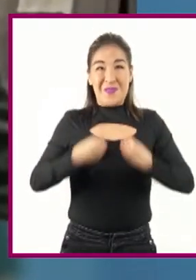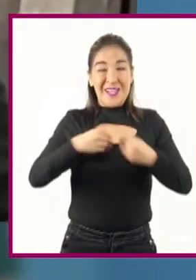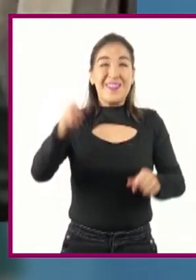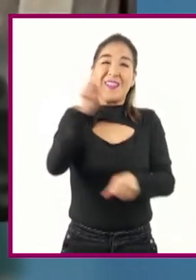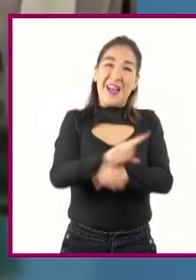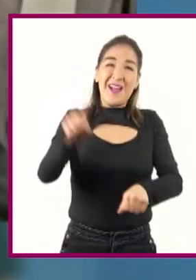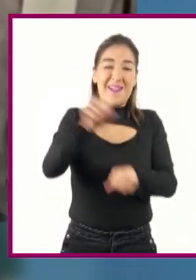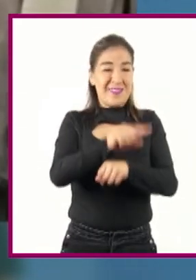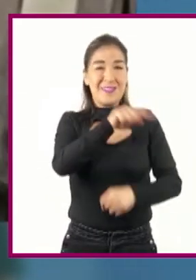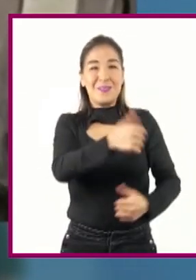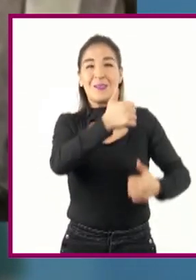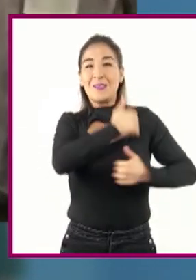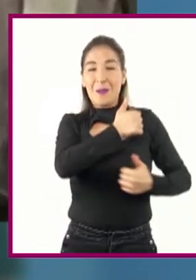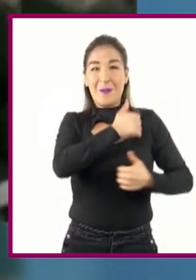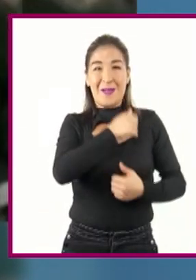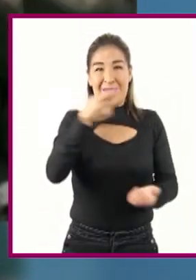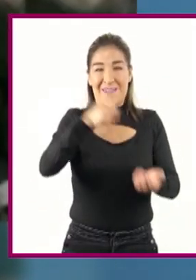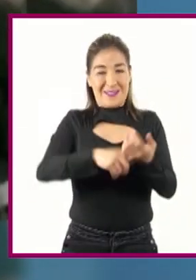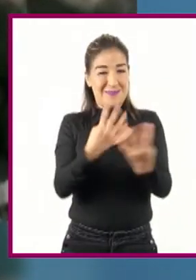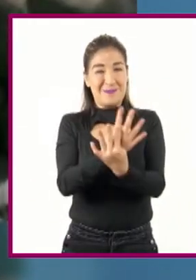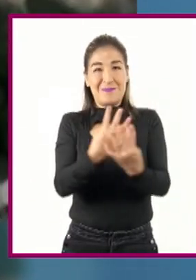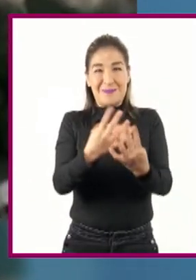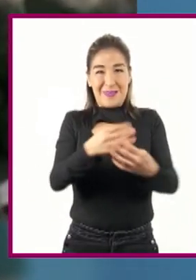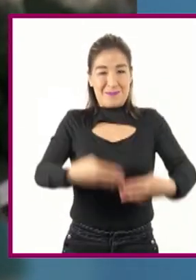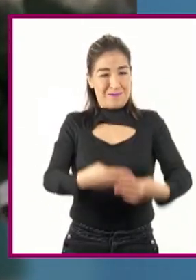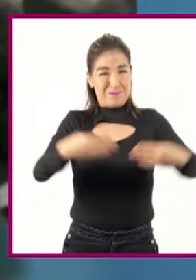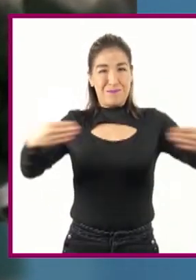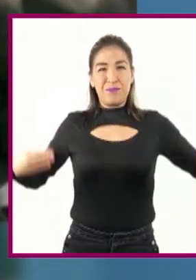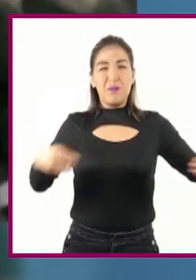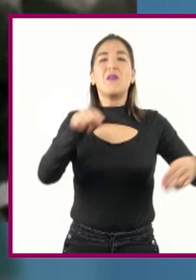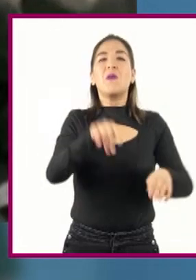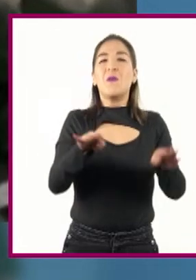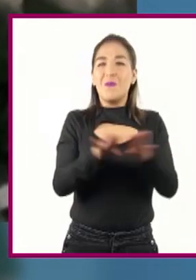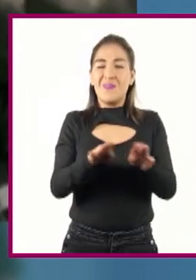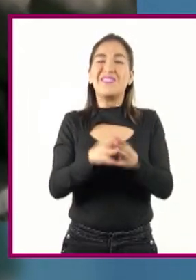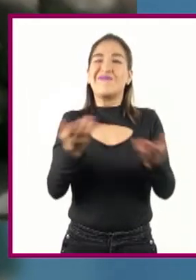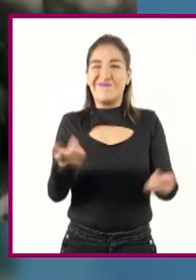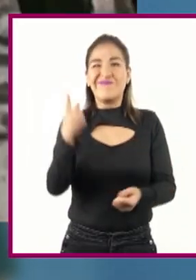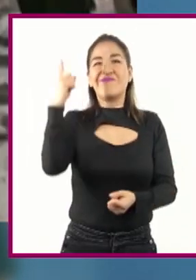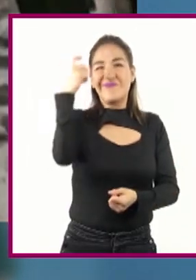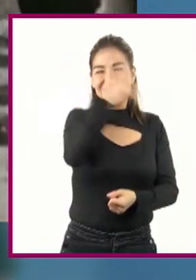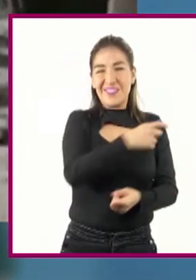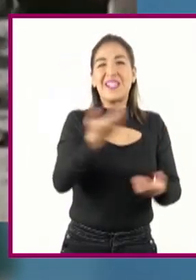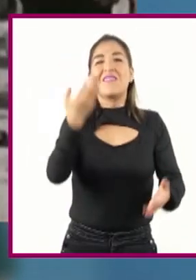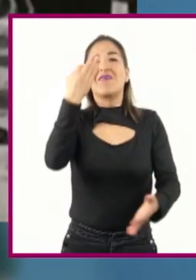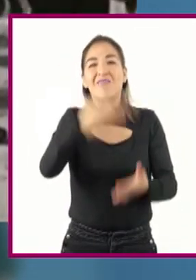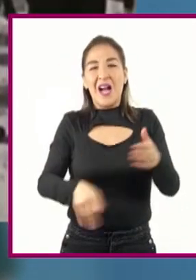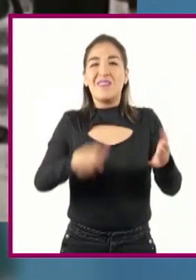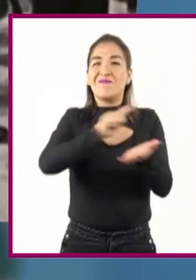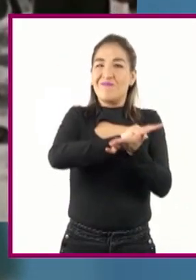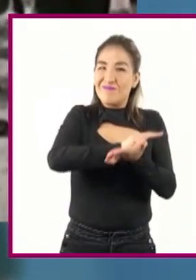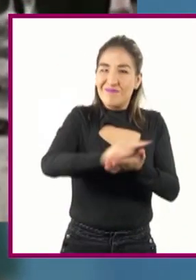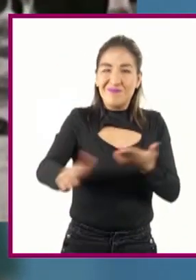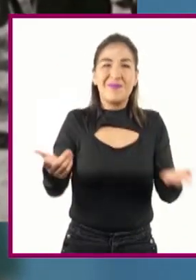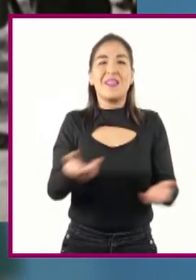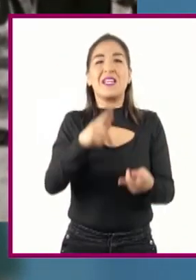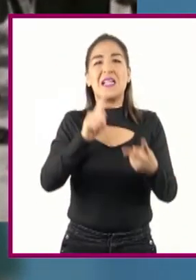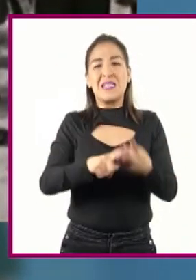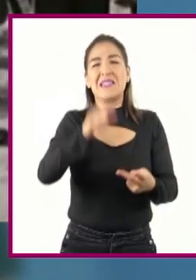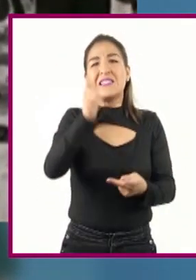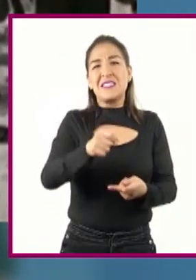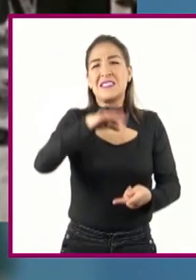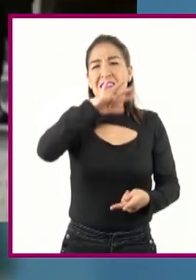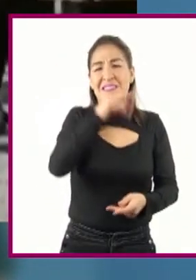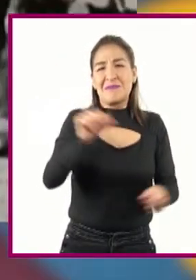los soldados en las trincheras se desarrollaba en condiciones miserables, faltos de higiene, infestados